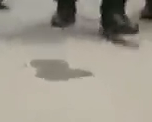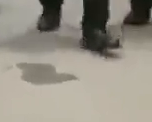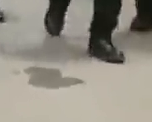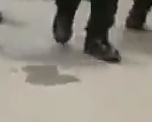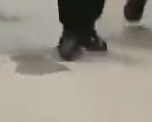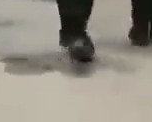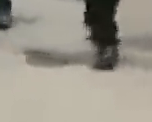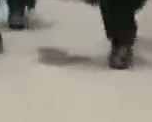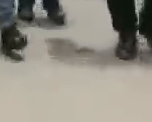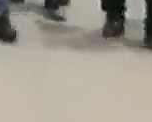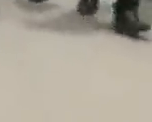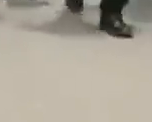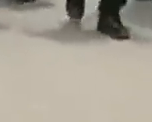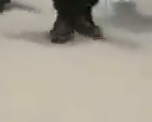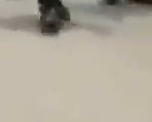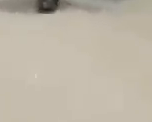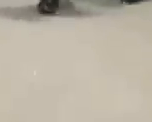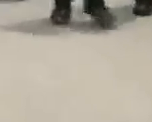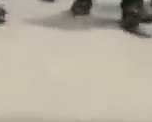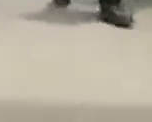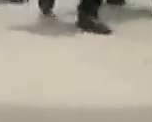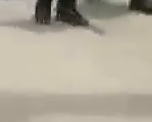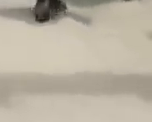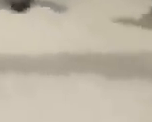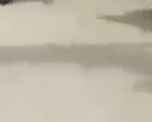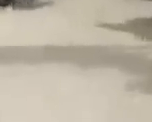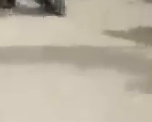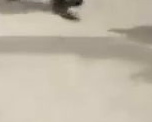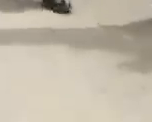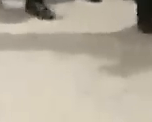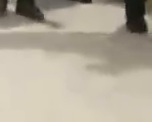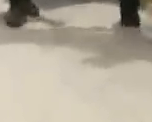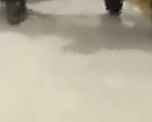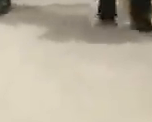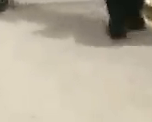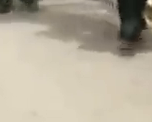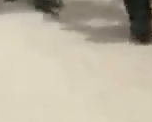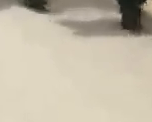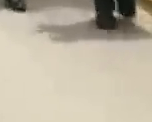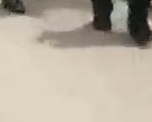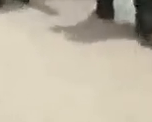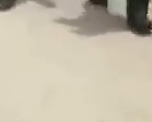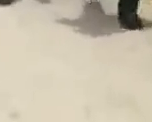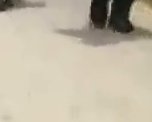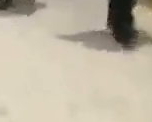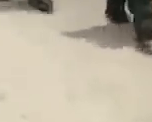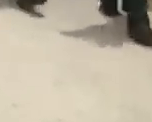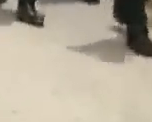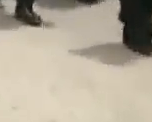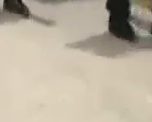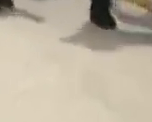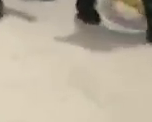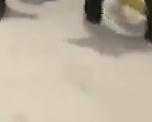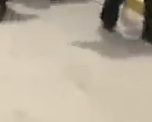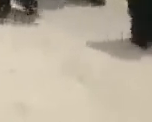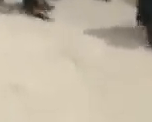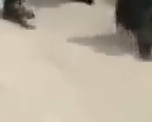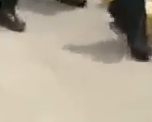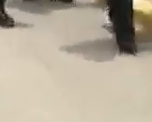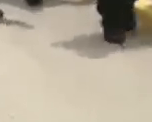en el norte de Santander, en Colombia, con San Antonio del Táchira, en Venezuela. En estos momentos, la